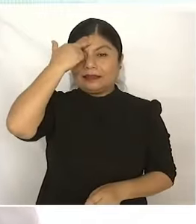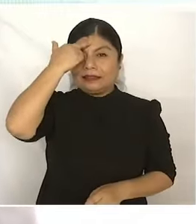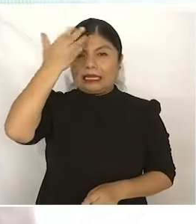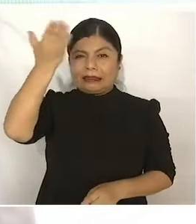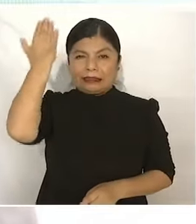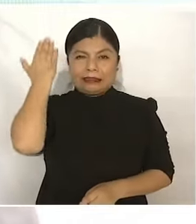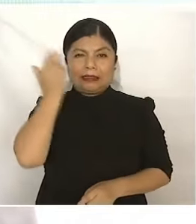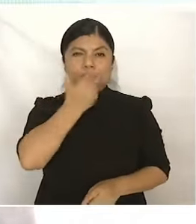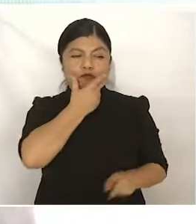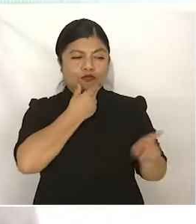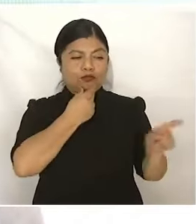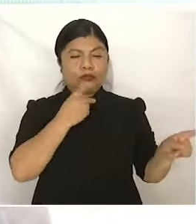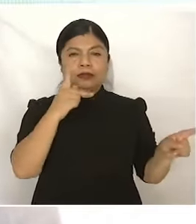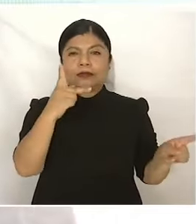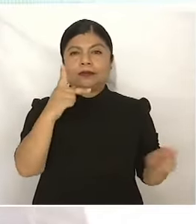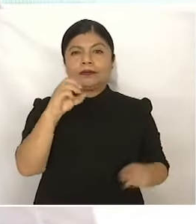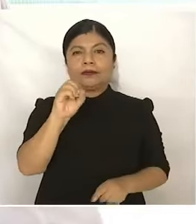Díaz decidió